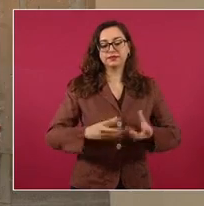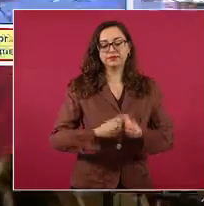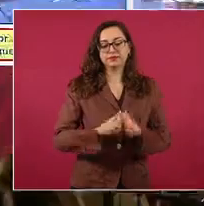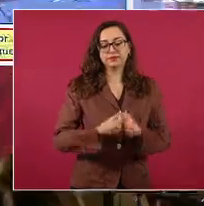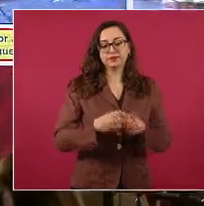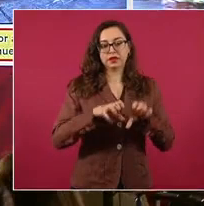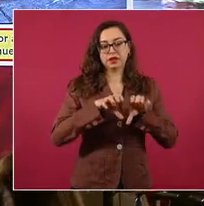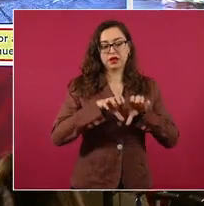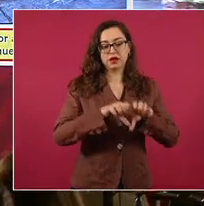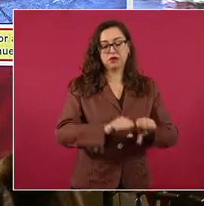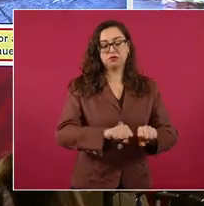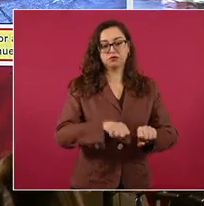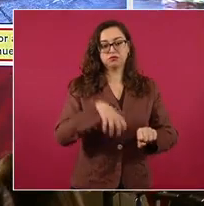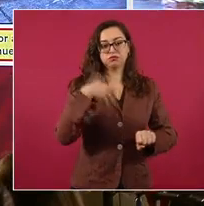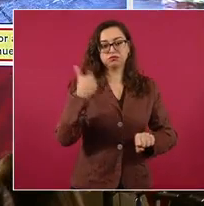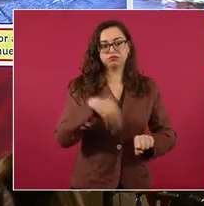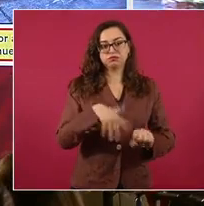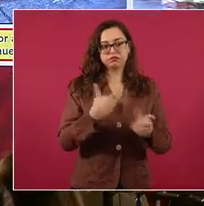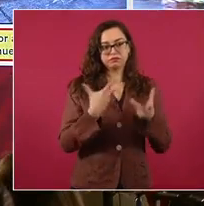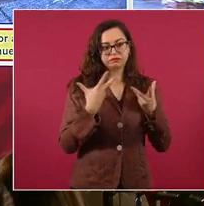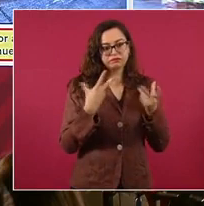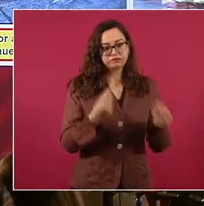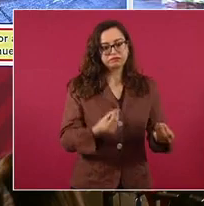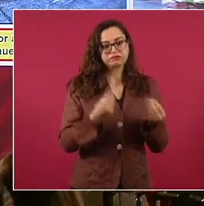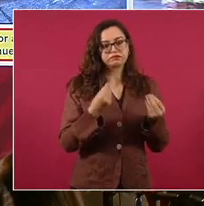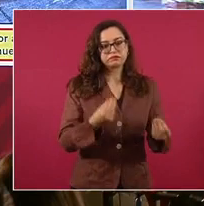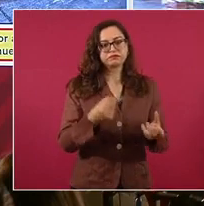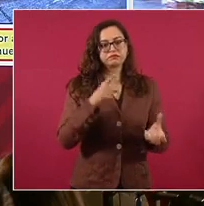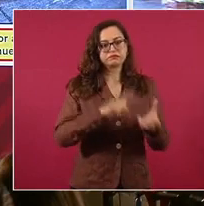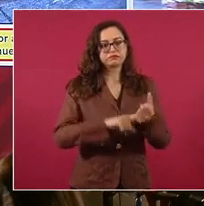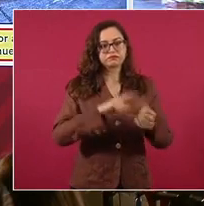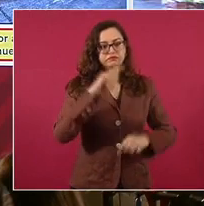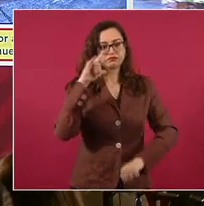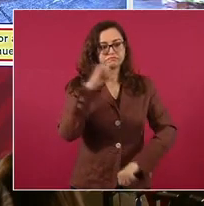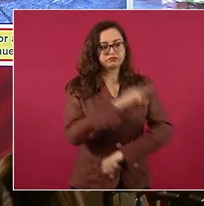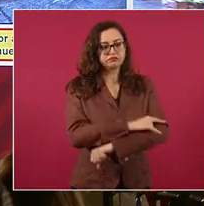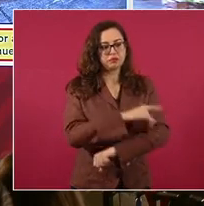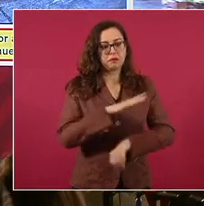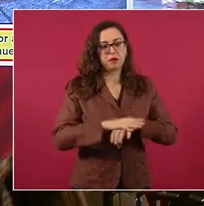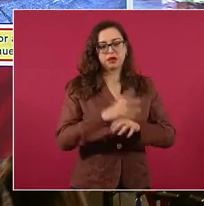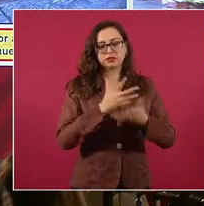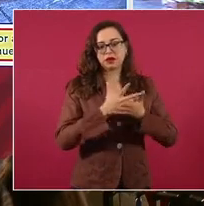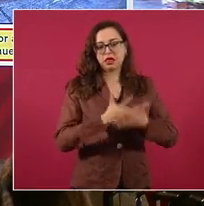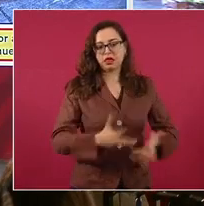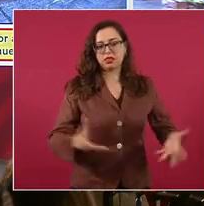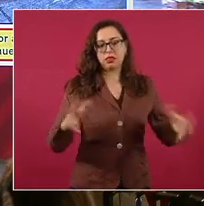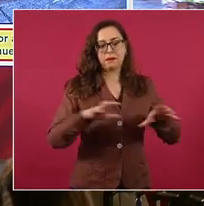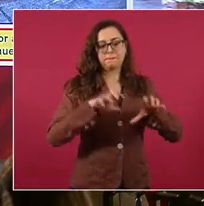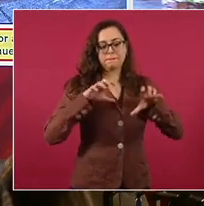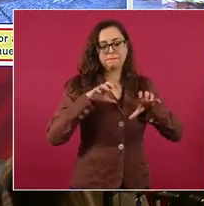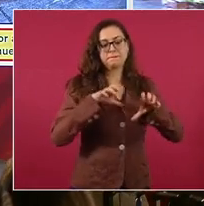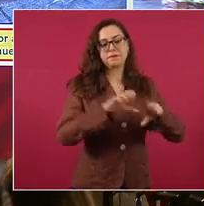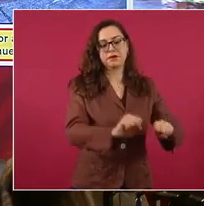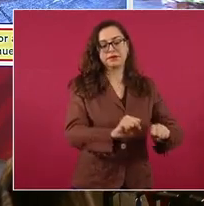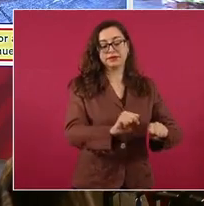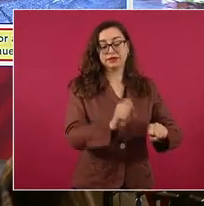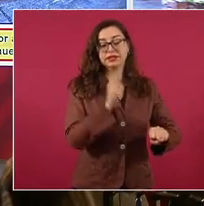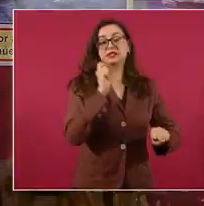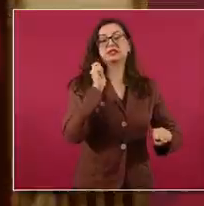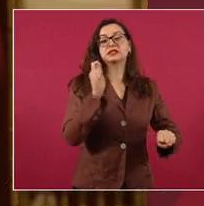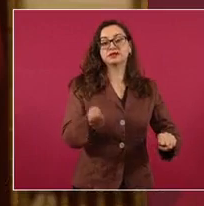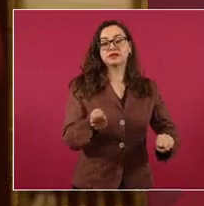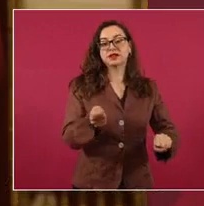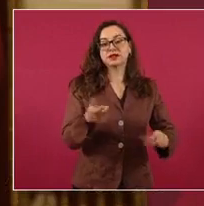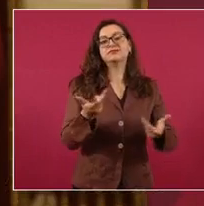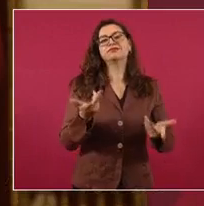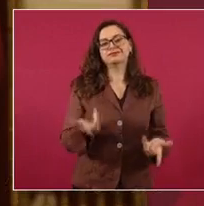mayor asegurado de este tipo de sustancias en los aeropuertos de nuestro país, lo cual confirma que ha sido una gran